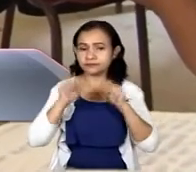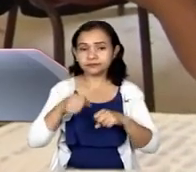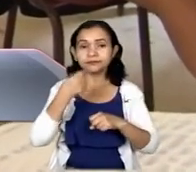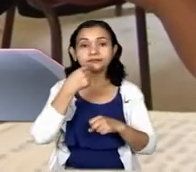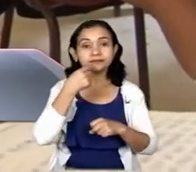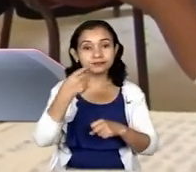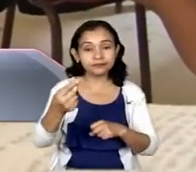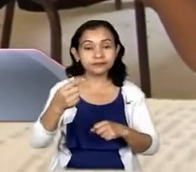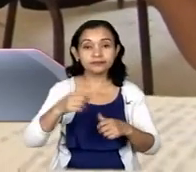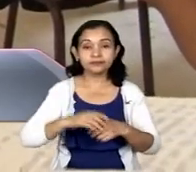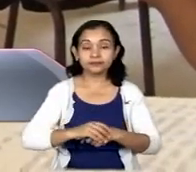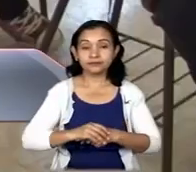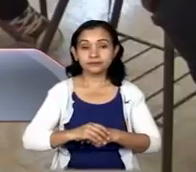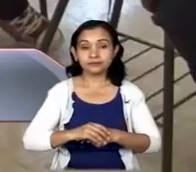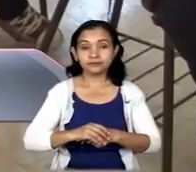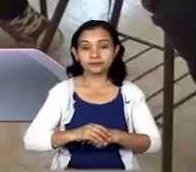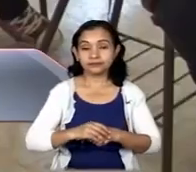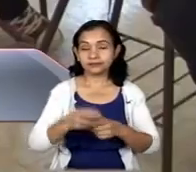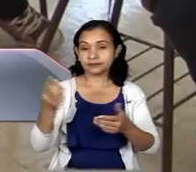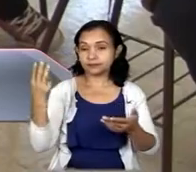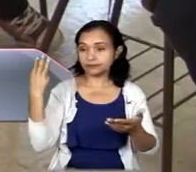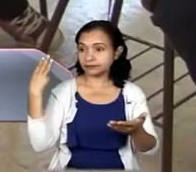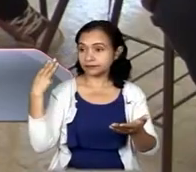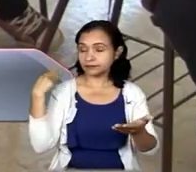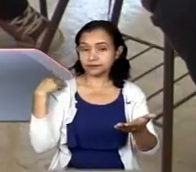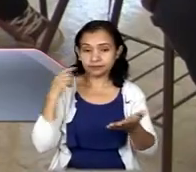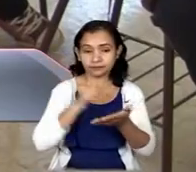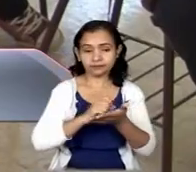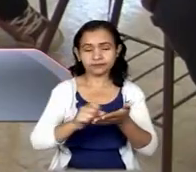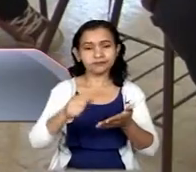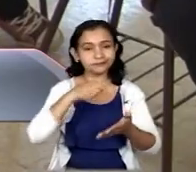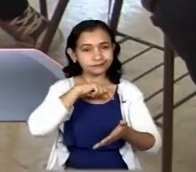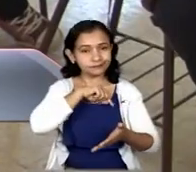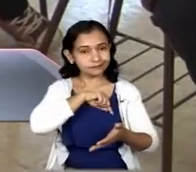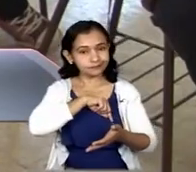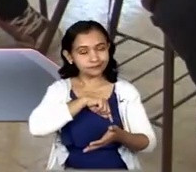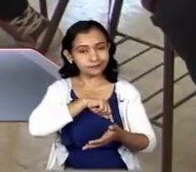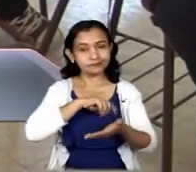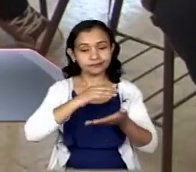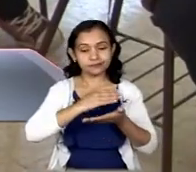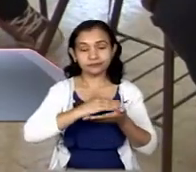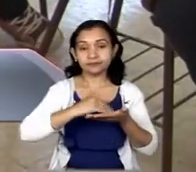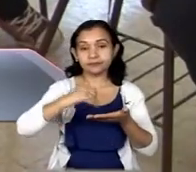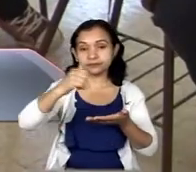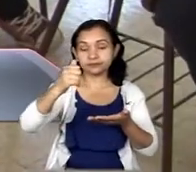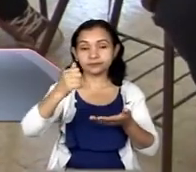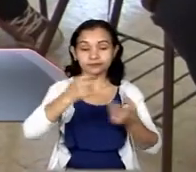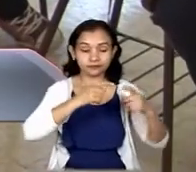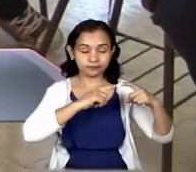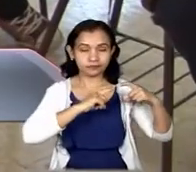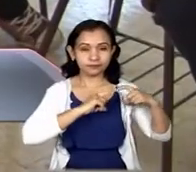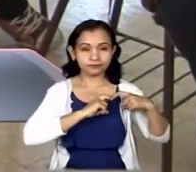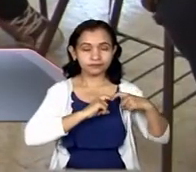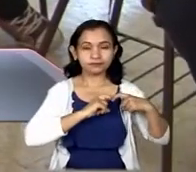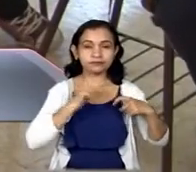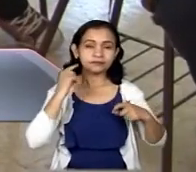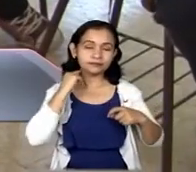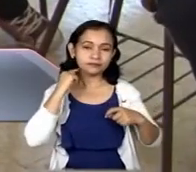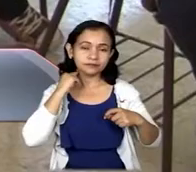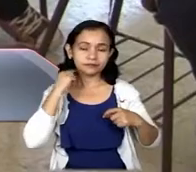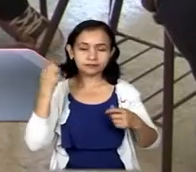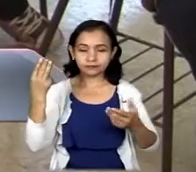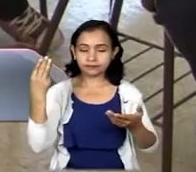decirte que sí, el maestro que tiene conciencia, que tiene alma y que tiene corazón de maestro, siempre es